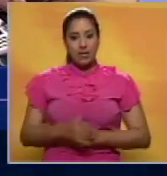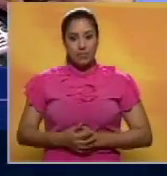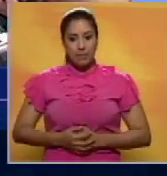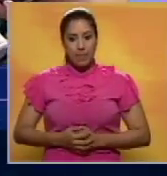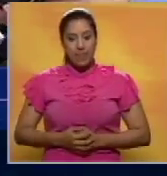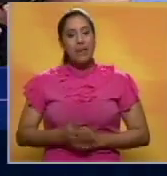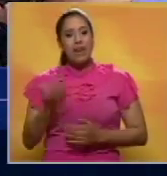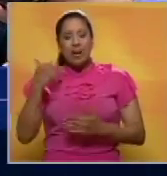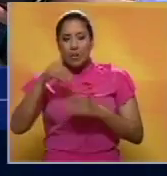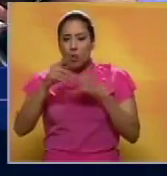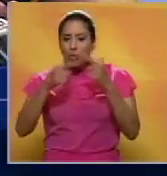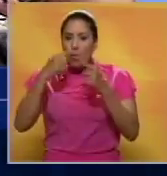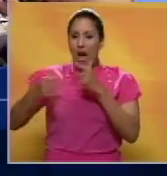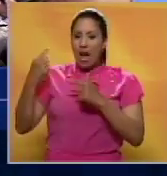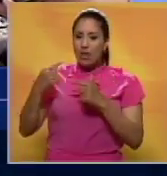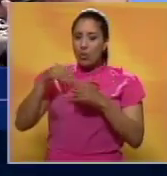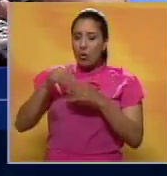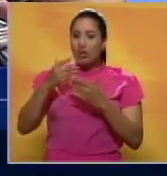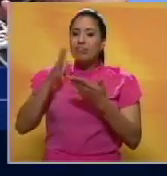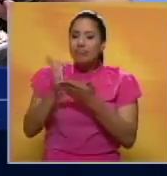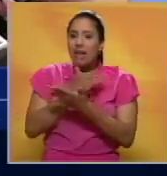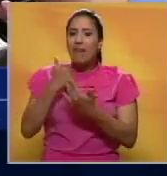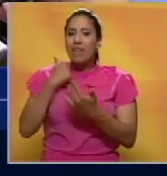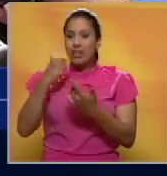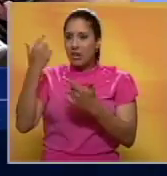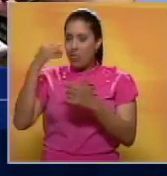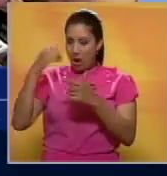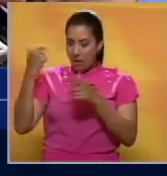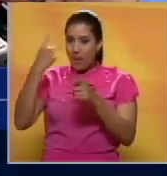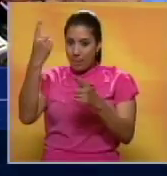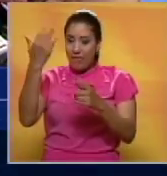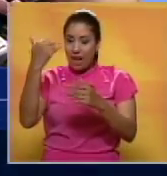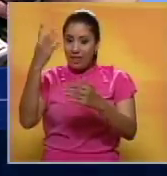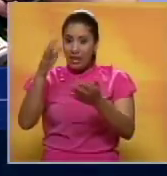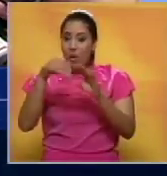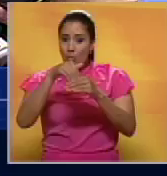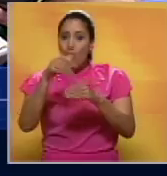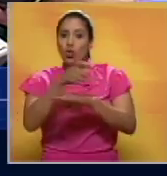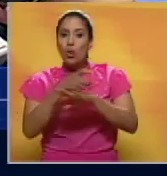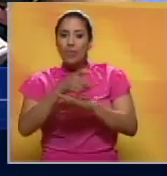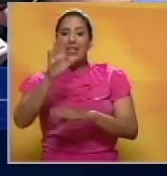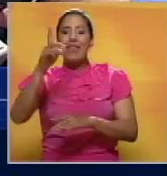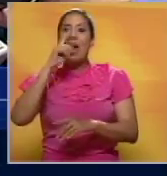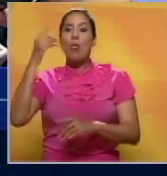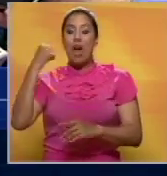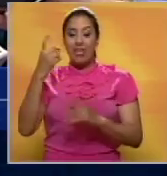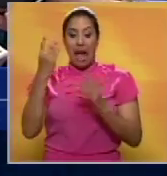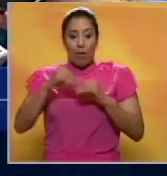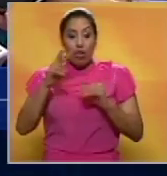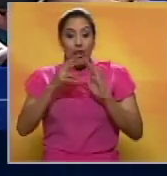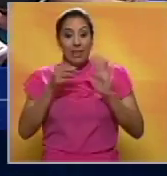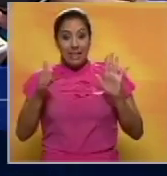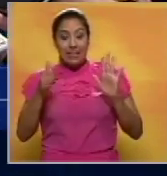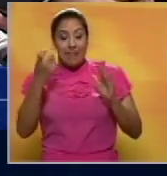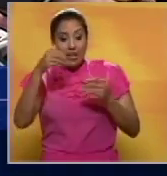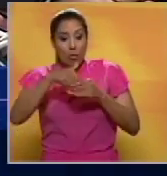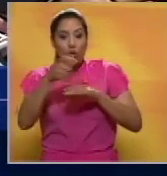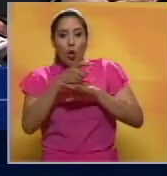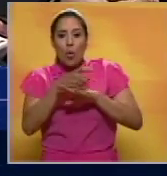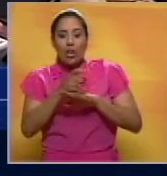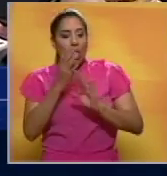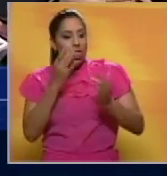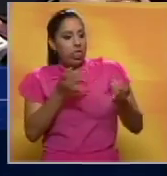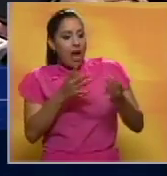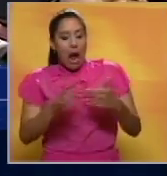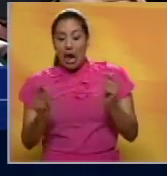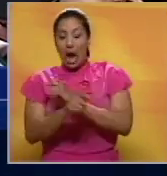hay elecciones y el año pasado elecciones vencidas. ¿Por qué hacer elecciones entonces en una Asamblea Nacional Constituyente? ¿Cómo? Hay elecciones vencidas en el año 2016. ¿Por qué hacer entonces